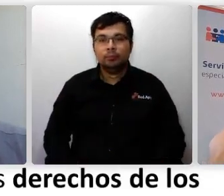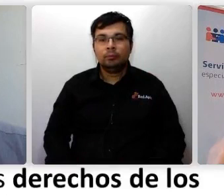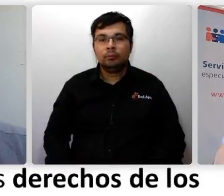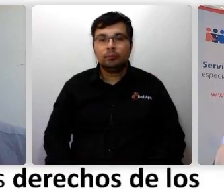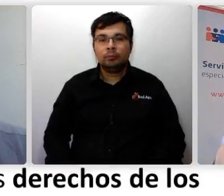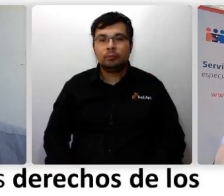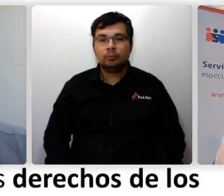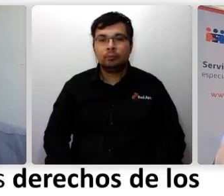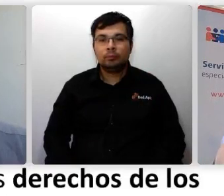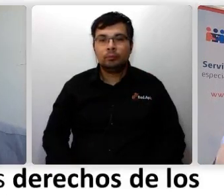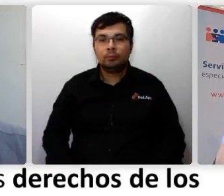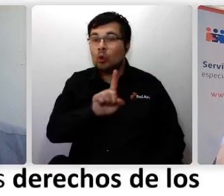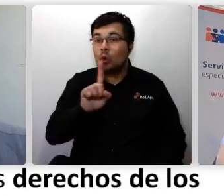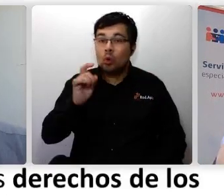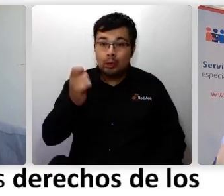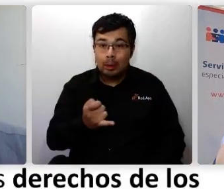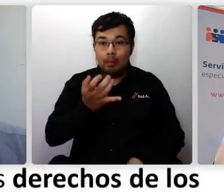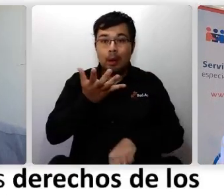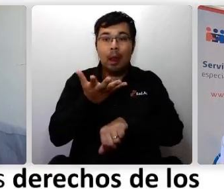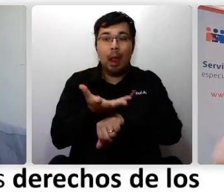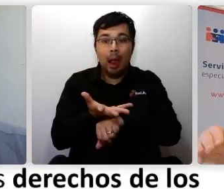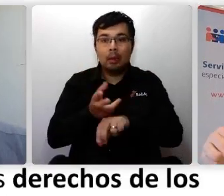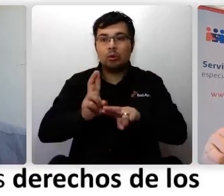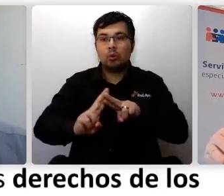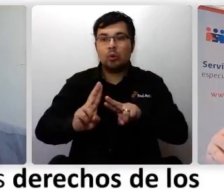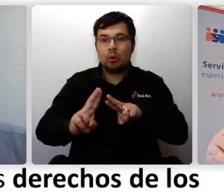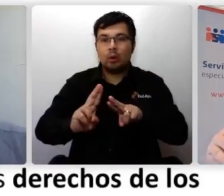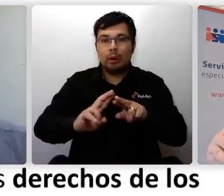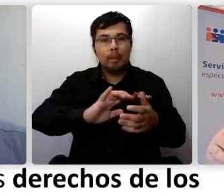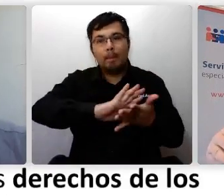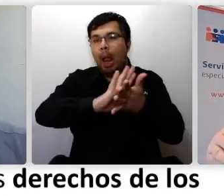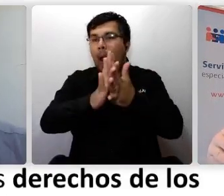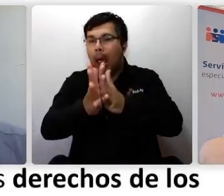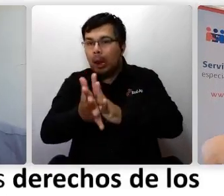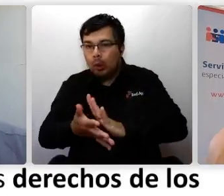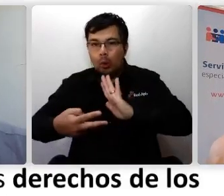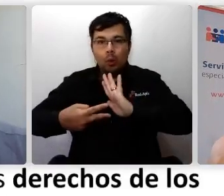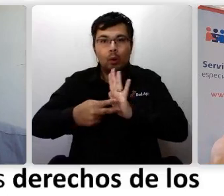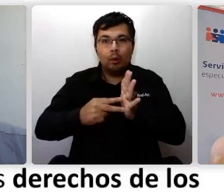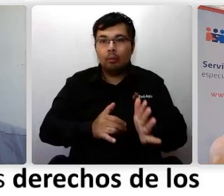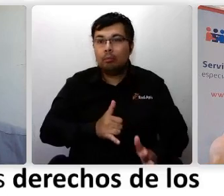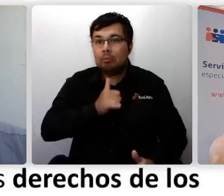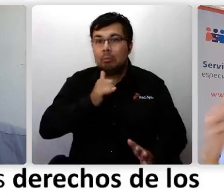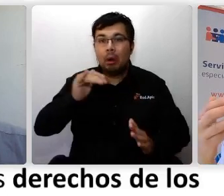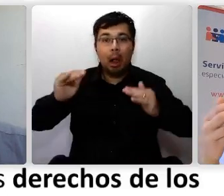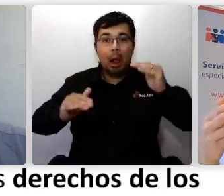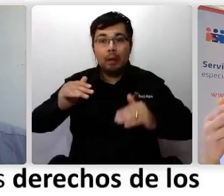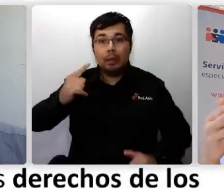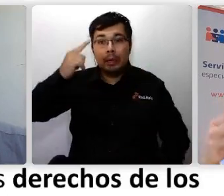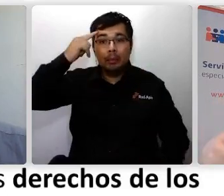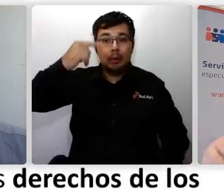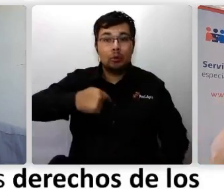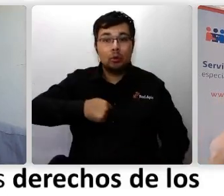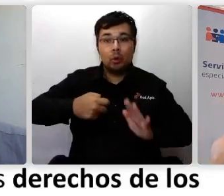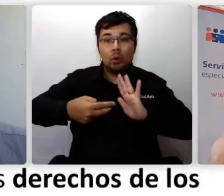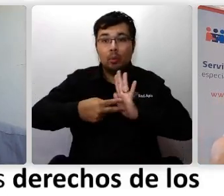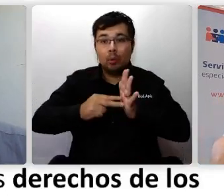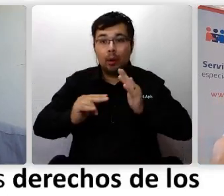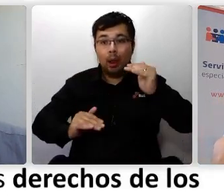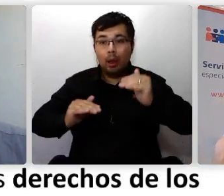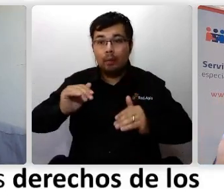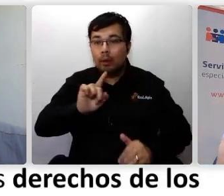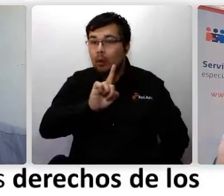No siempre vamos a tener una solución para todos los problemas, porque muchas veces uno cree que tiene un problema y en realidad es